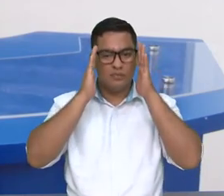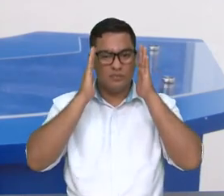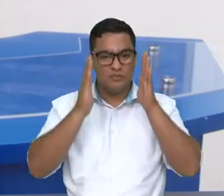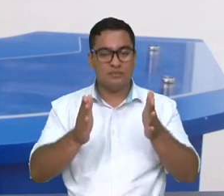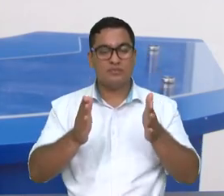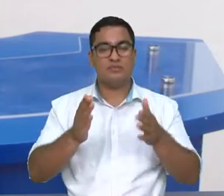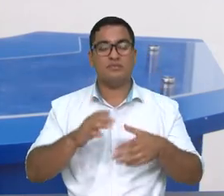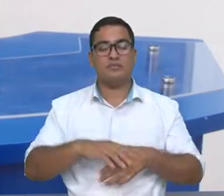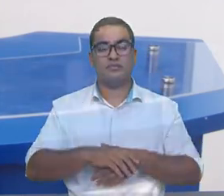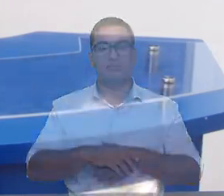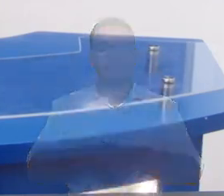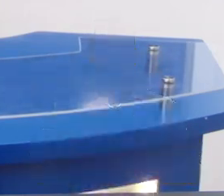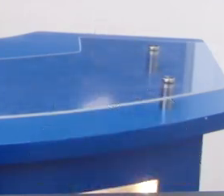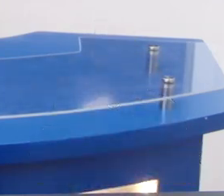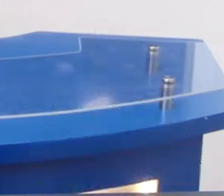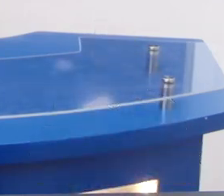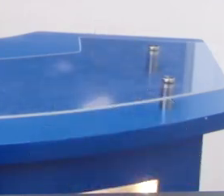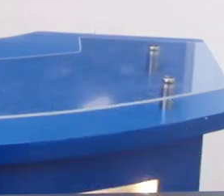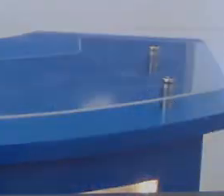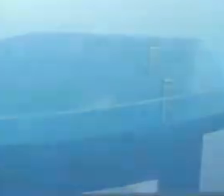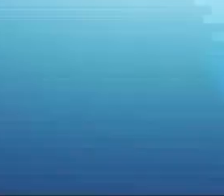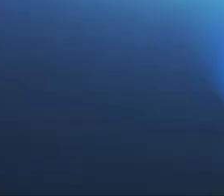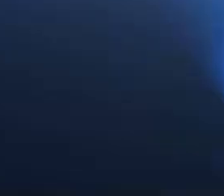esta amenaza.